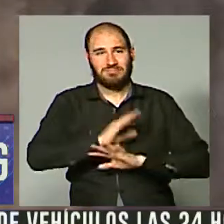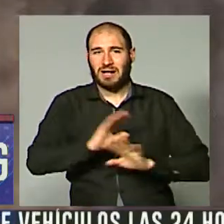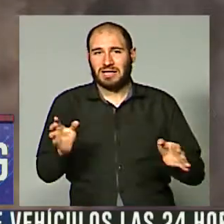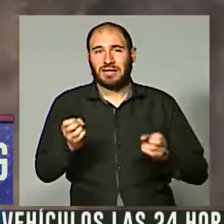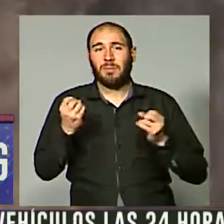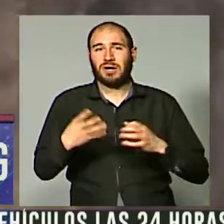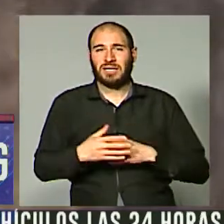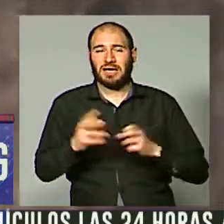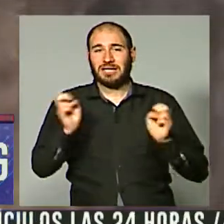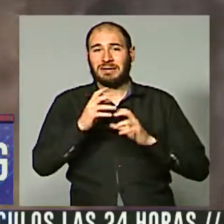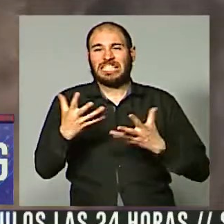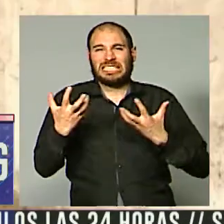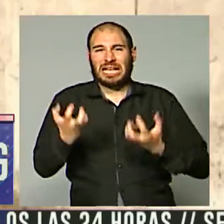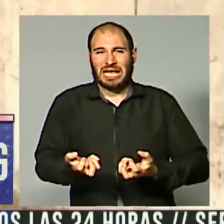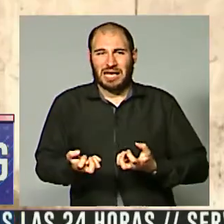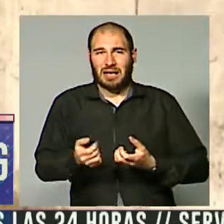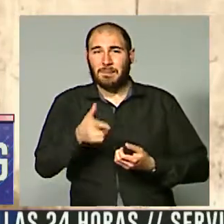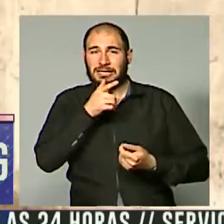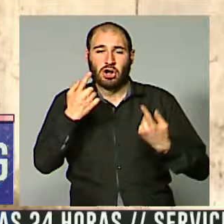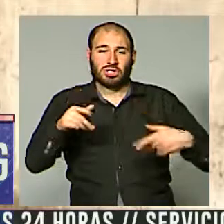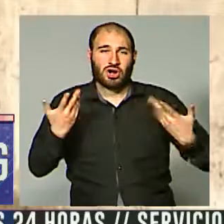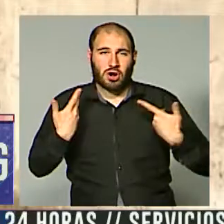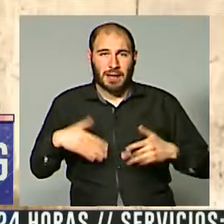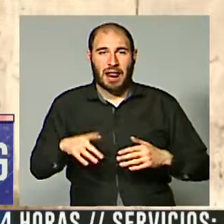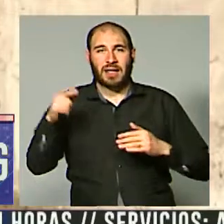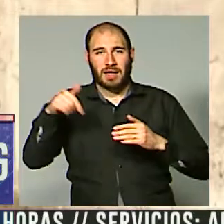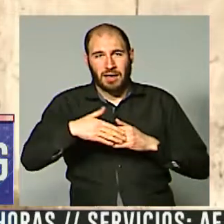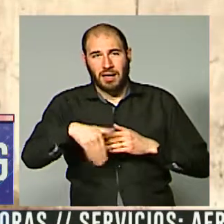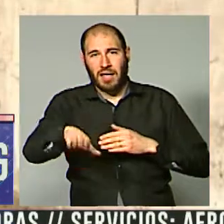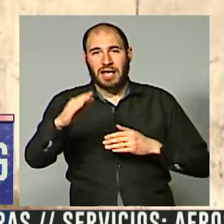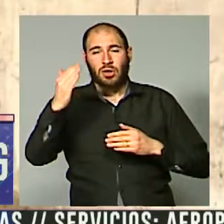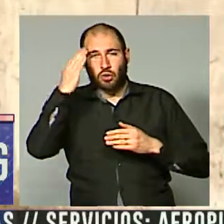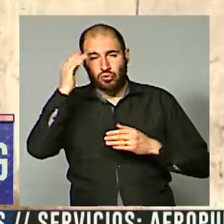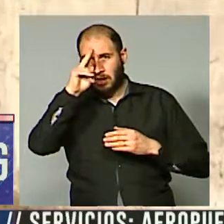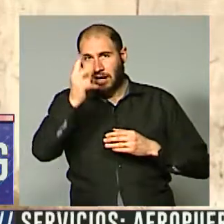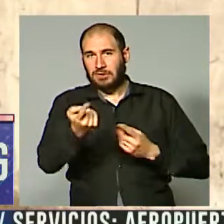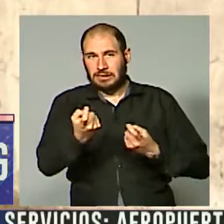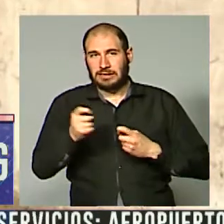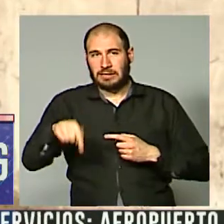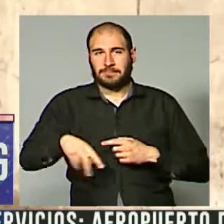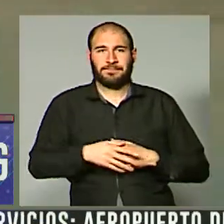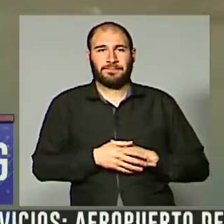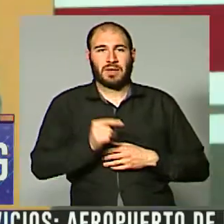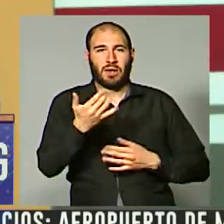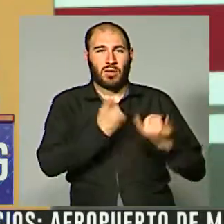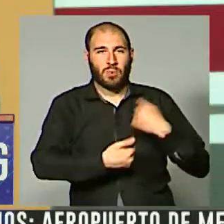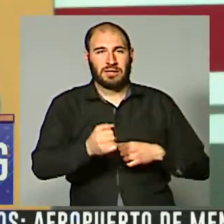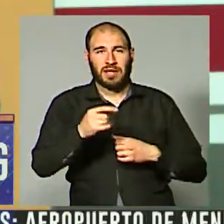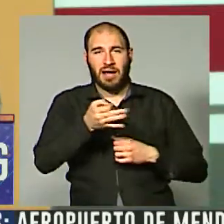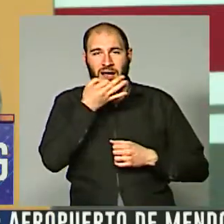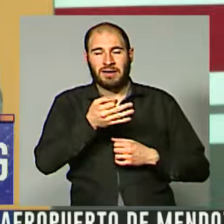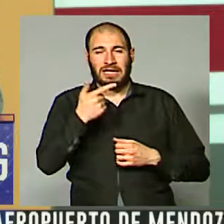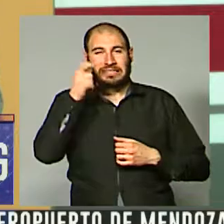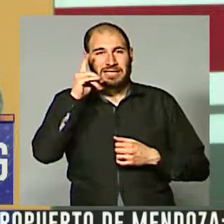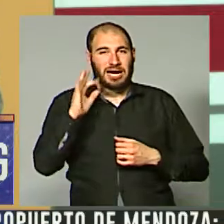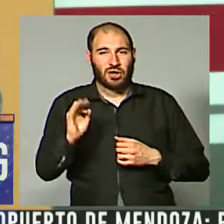relacionado con la sequía, que hay que tomarla como una normalidad y a partir de ahí el cambio cultural necesario en la provincia de Mendoza. Ahora sí compartimos la palabra de